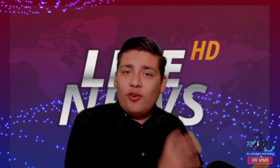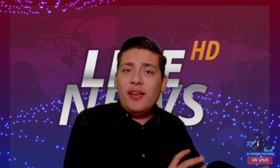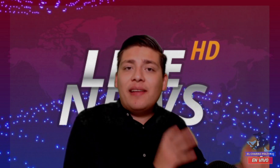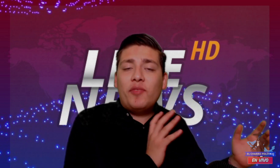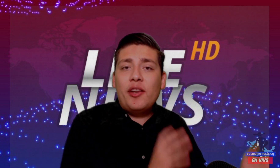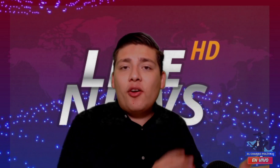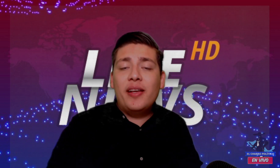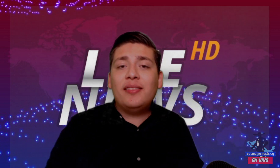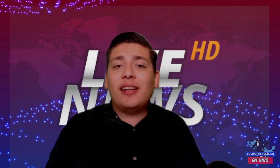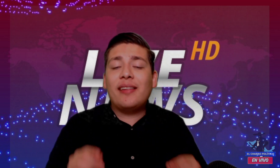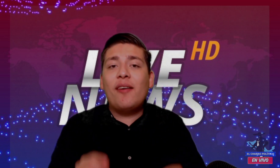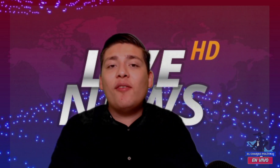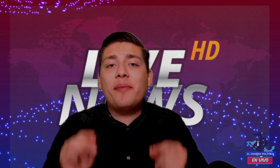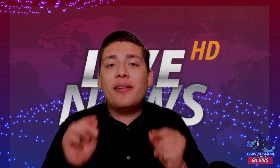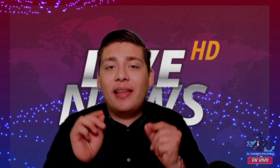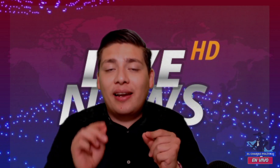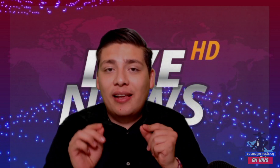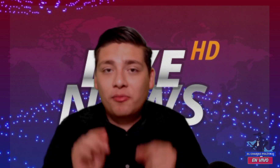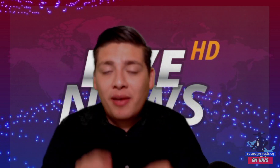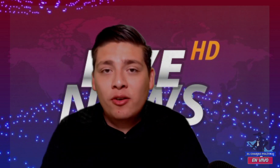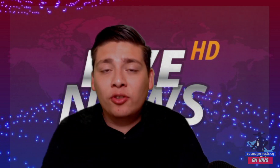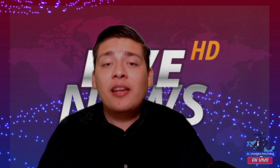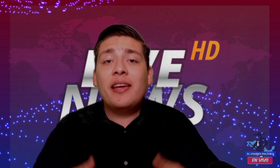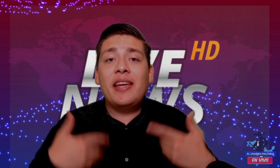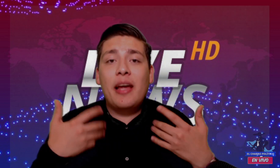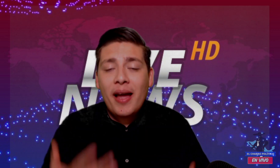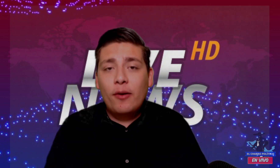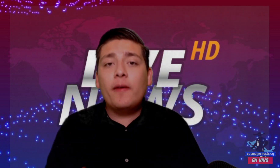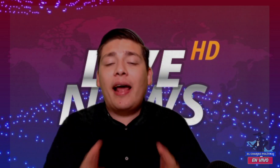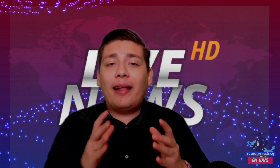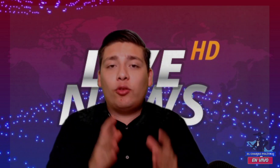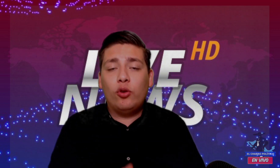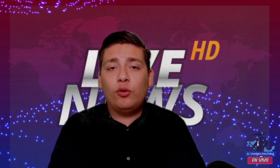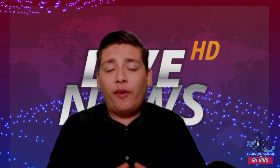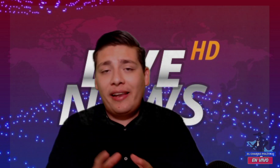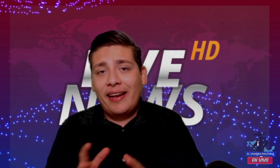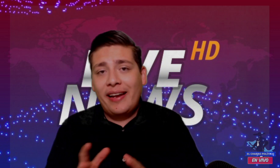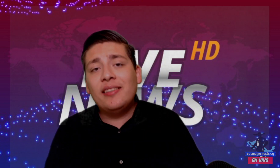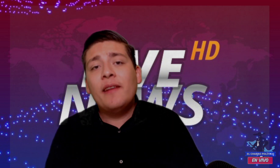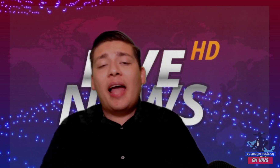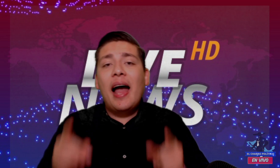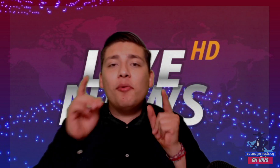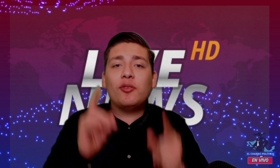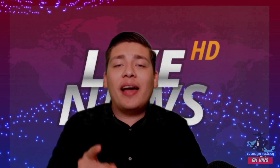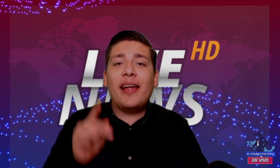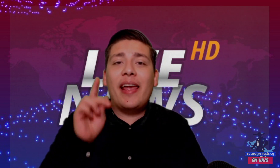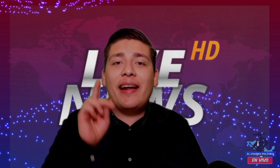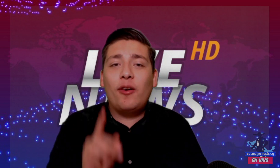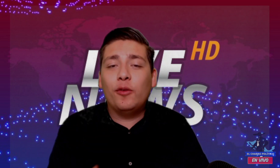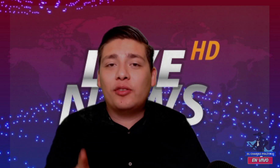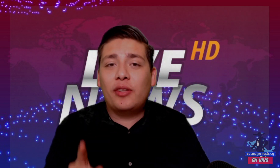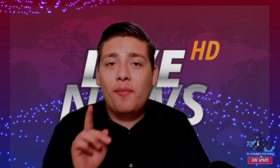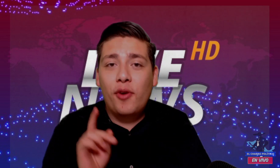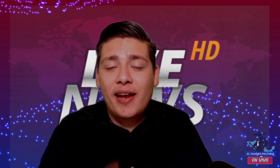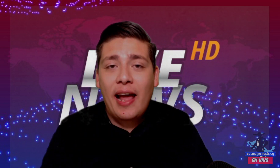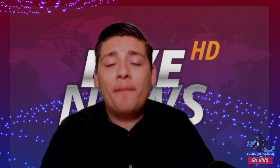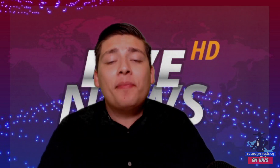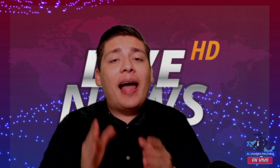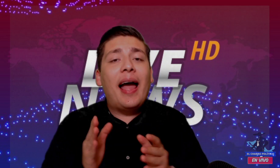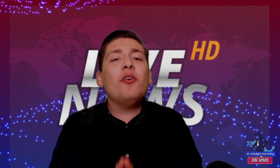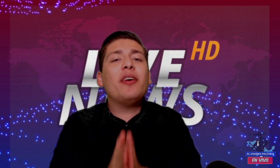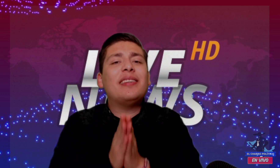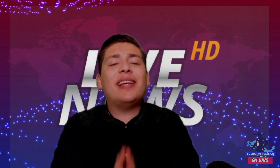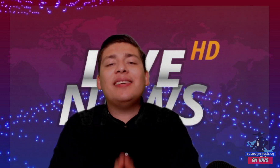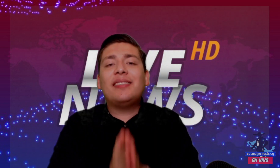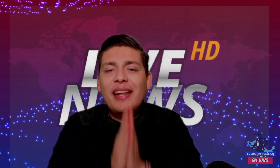en las elecciones anteriores trataron de meter las manos y llamaron a todos sus feligreses a votar en contra de Morena,